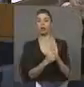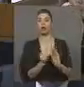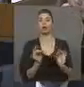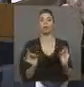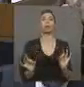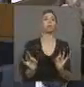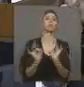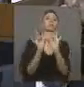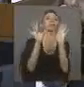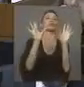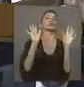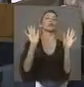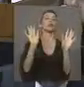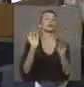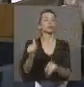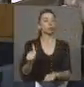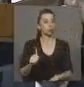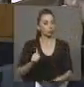eventual